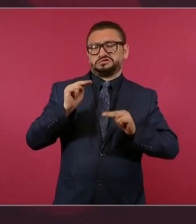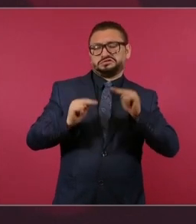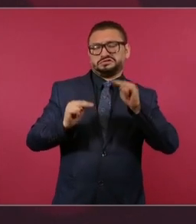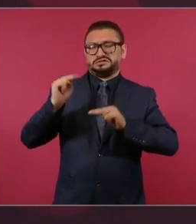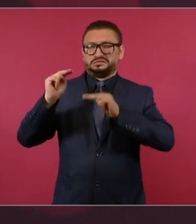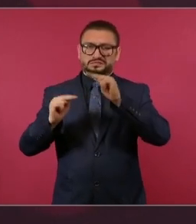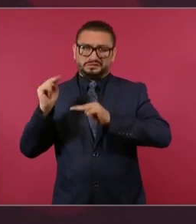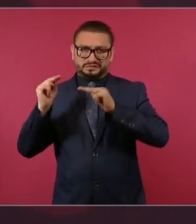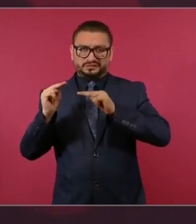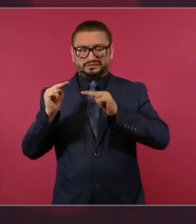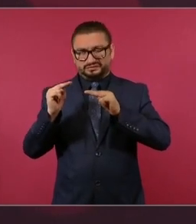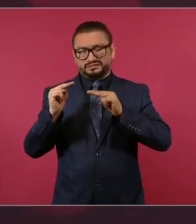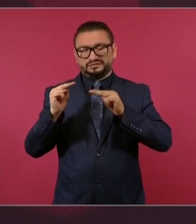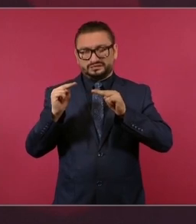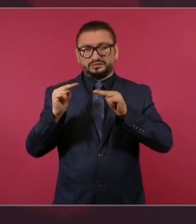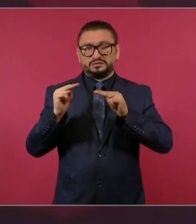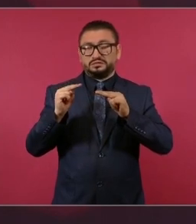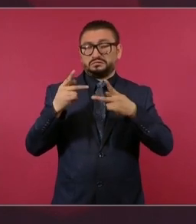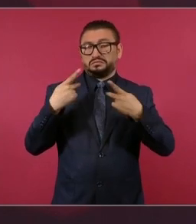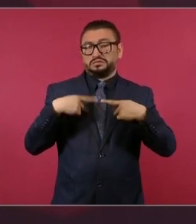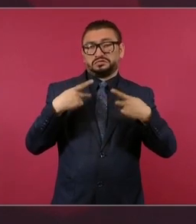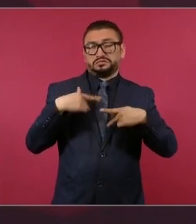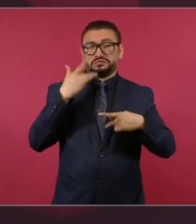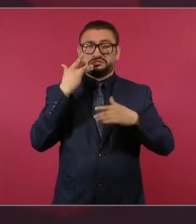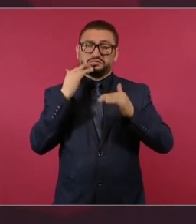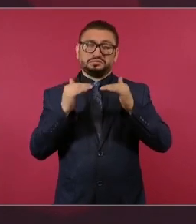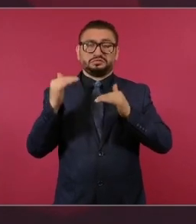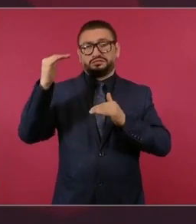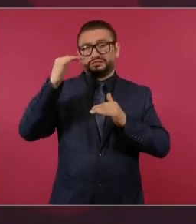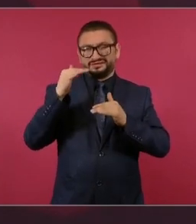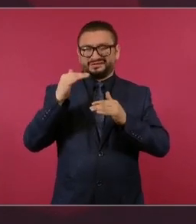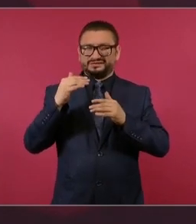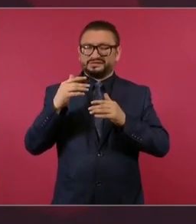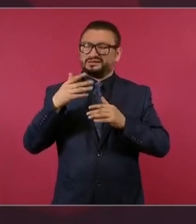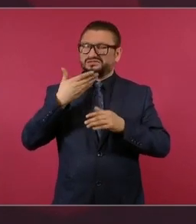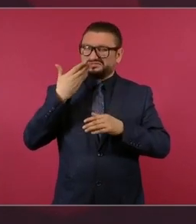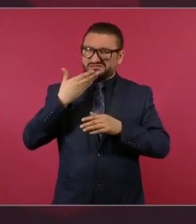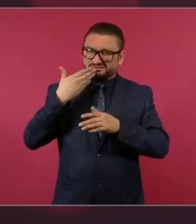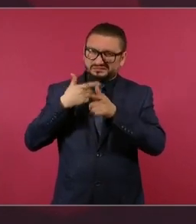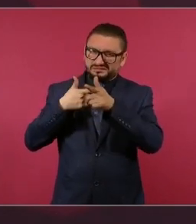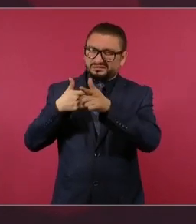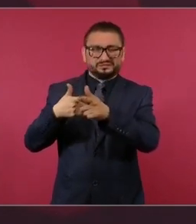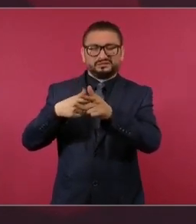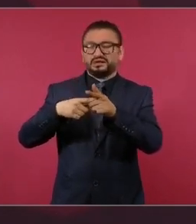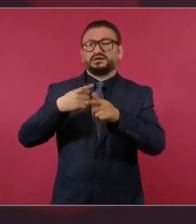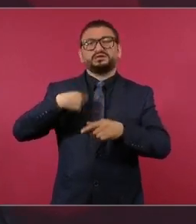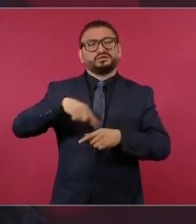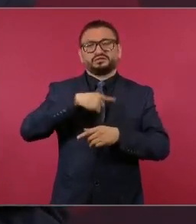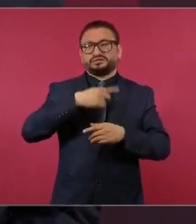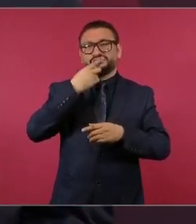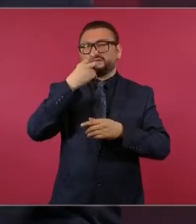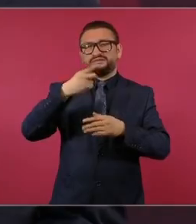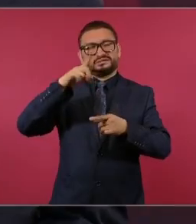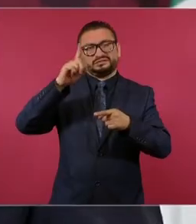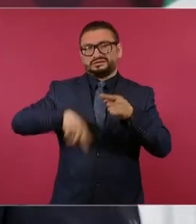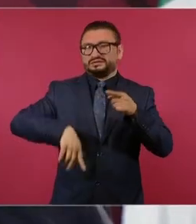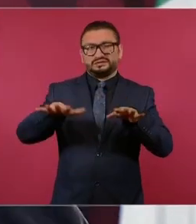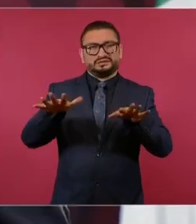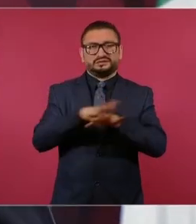Nosotros hablamos de que la cuarta transformación era arrancar de raíz